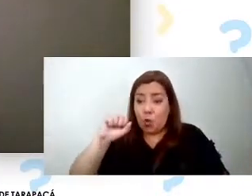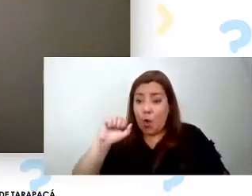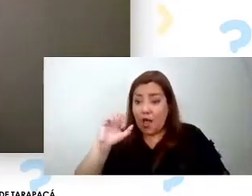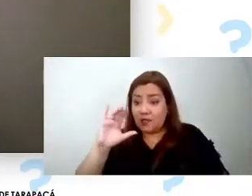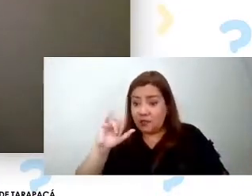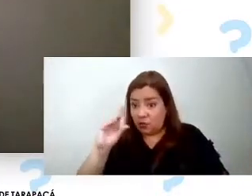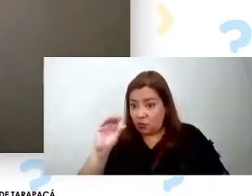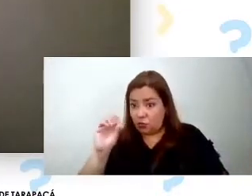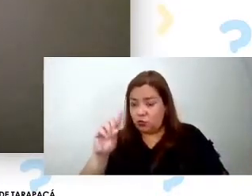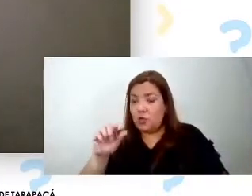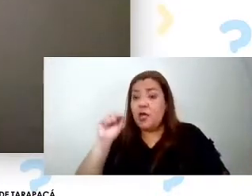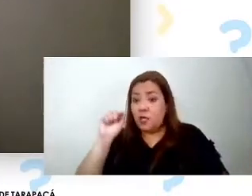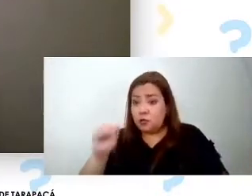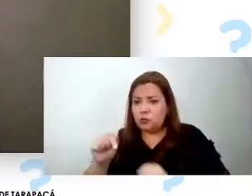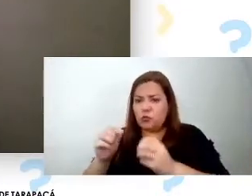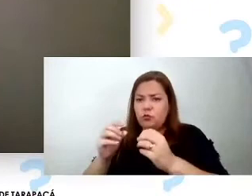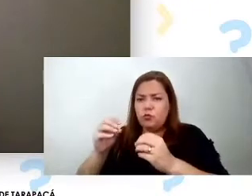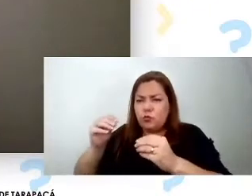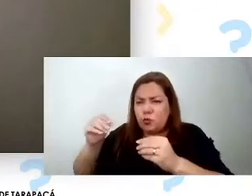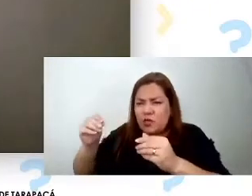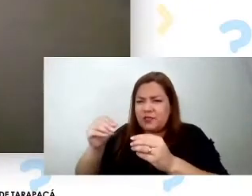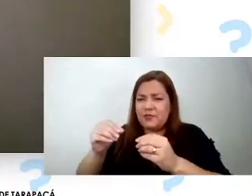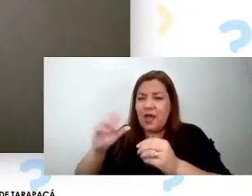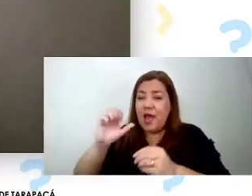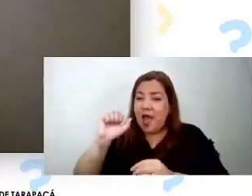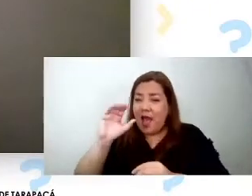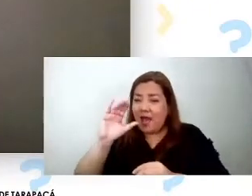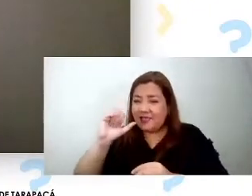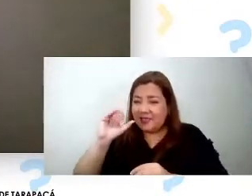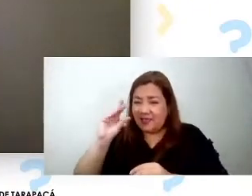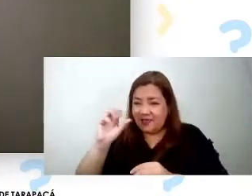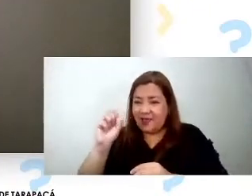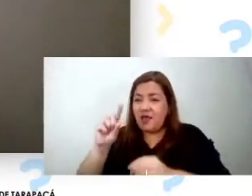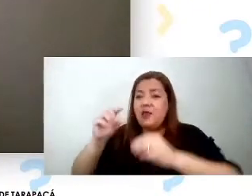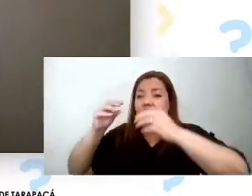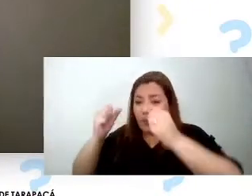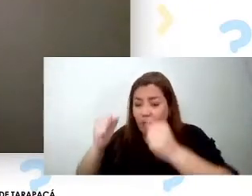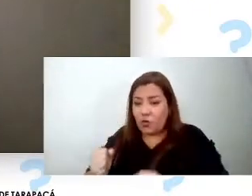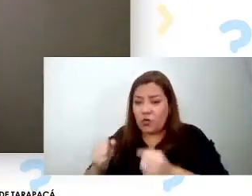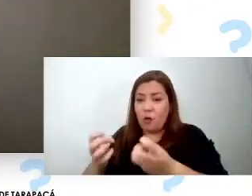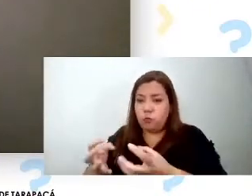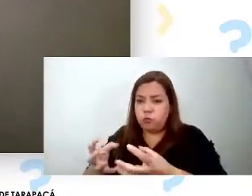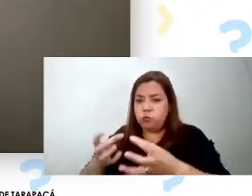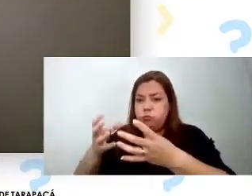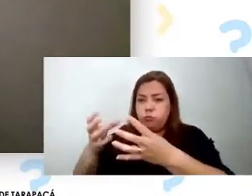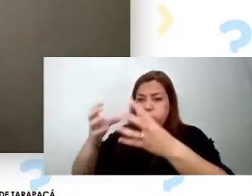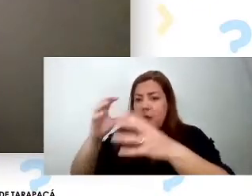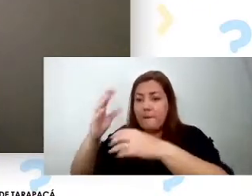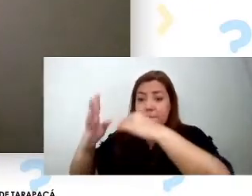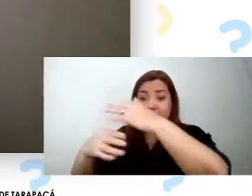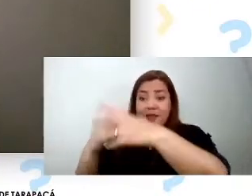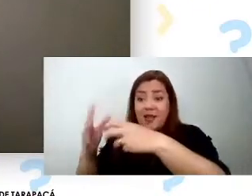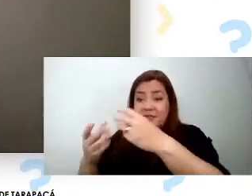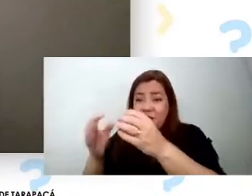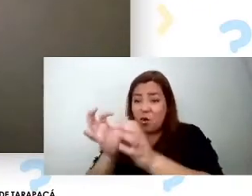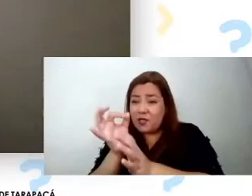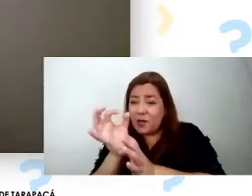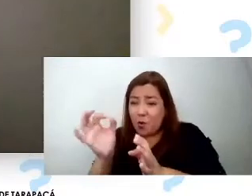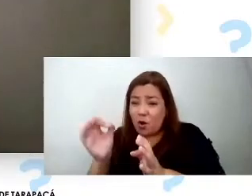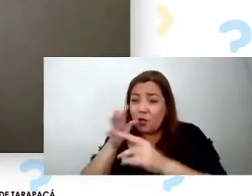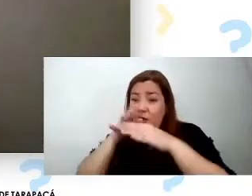dice, son sustancias ácidas que podrían de alguna forma estas moléculas de agua que se evaporan,